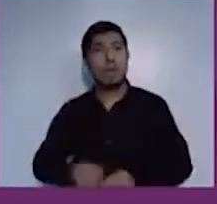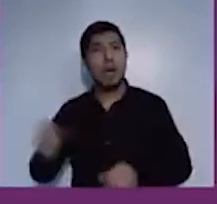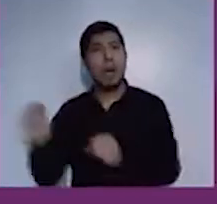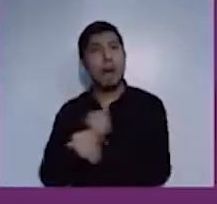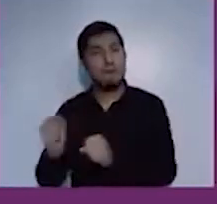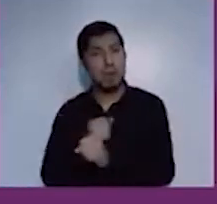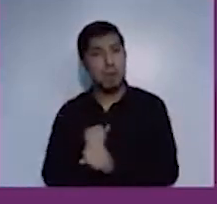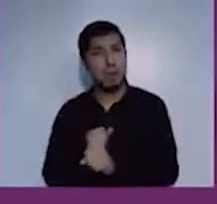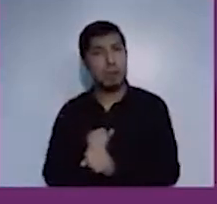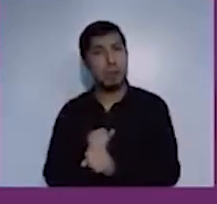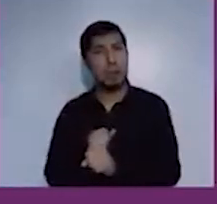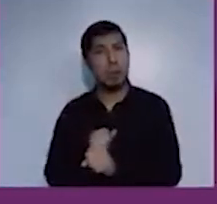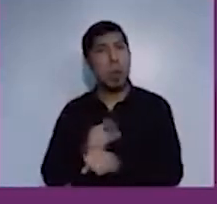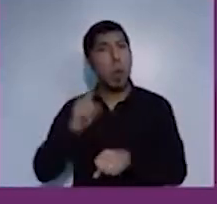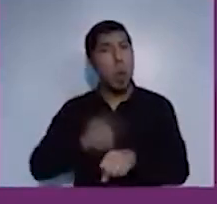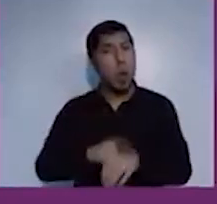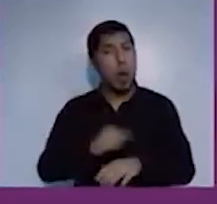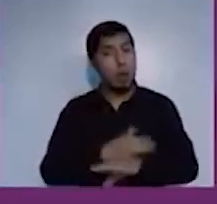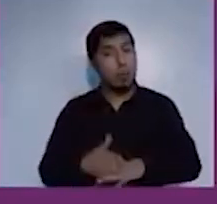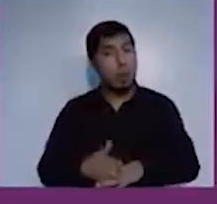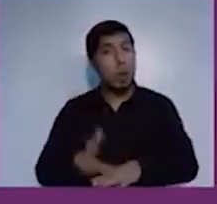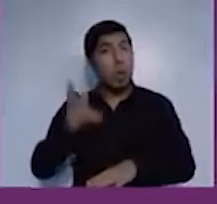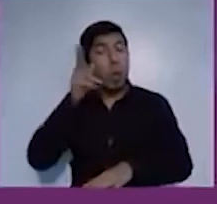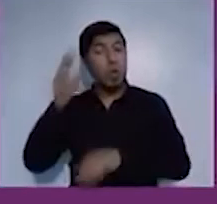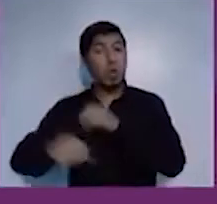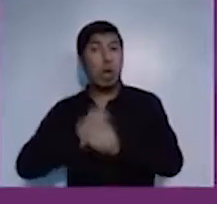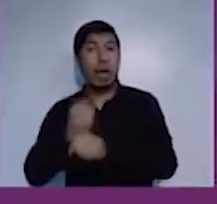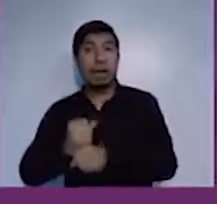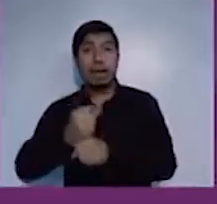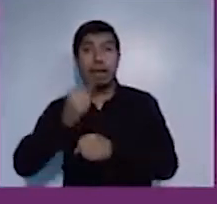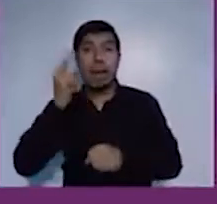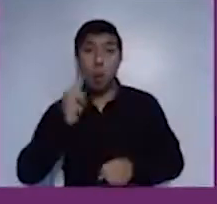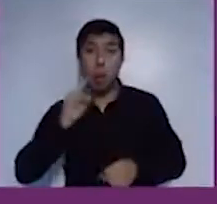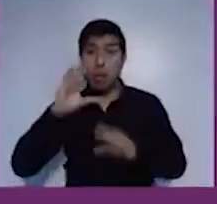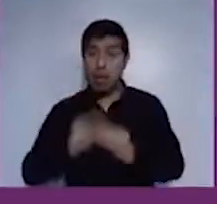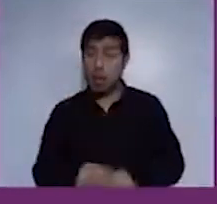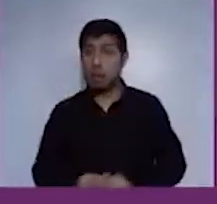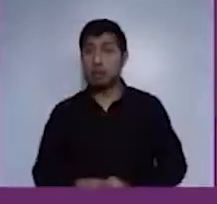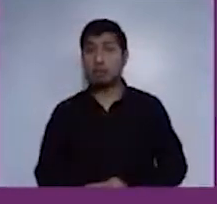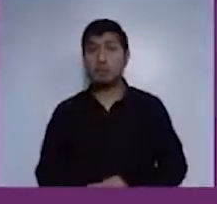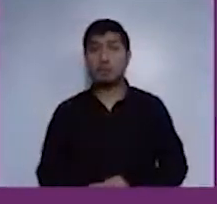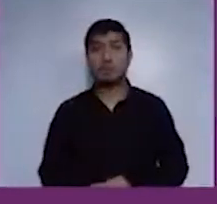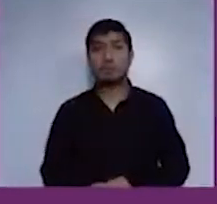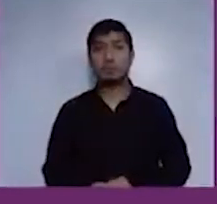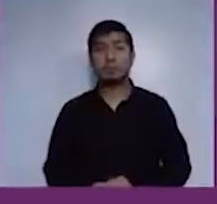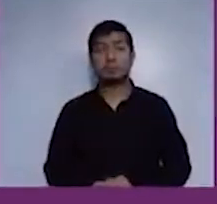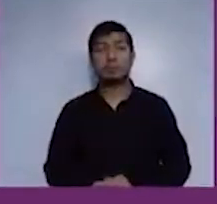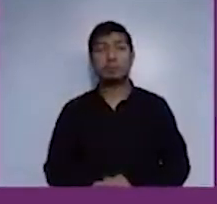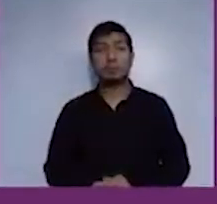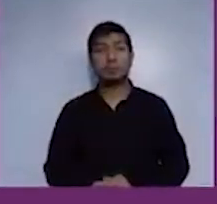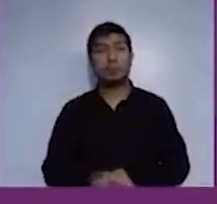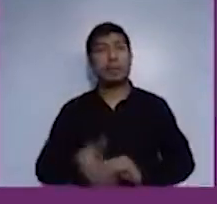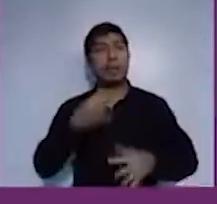que se rija con el horario habitual de 8 a 21, el rango horario habilitado para los días hábiles, obviamente con